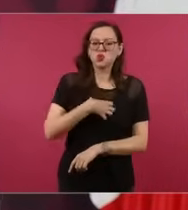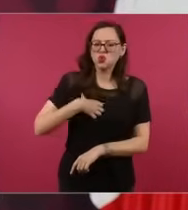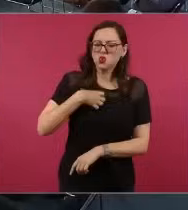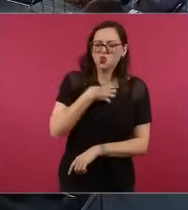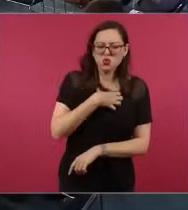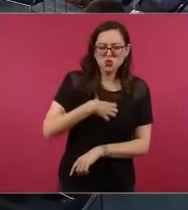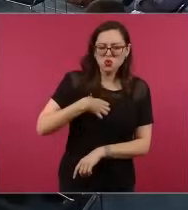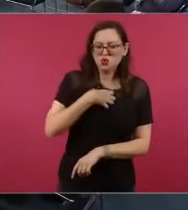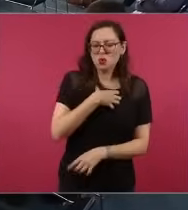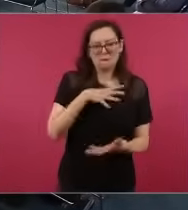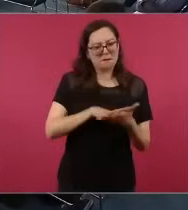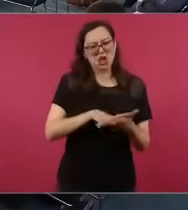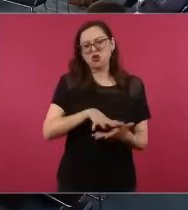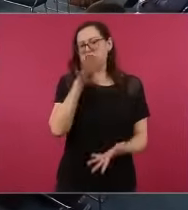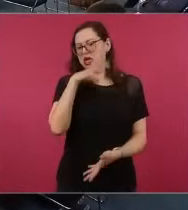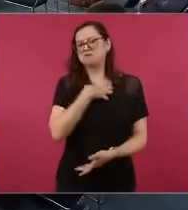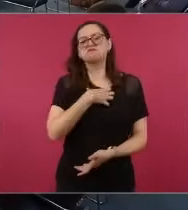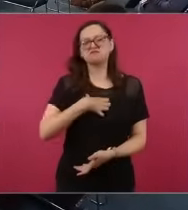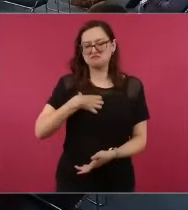la mayoría.